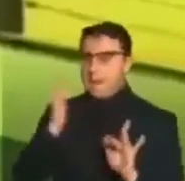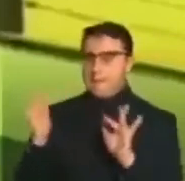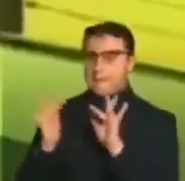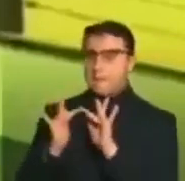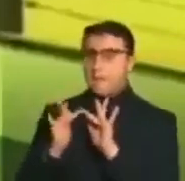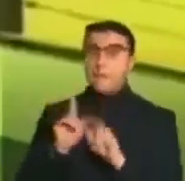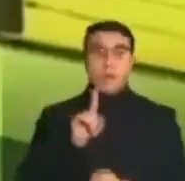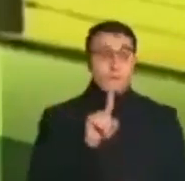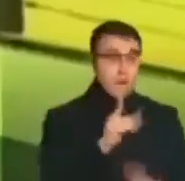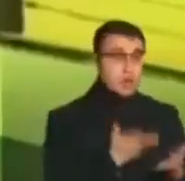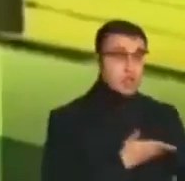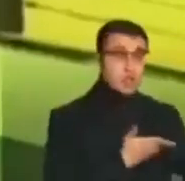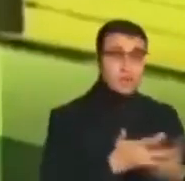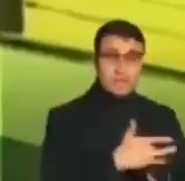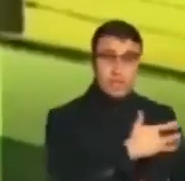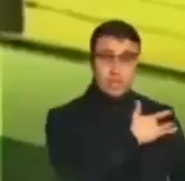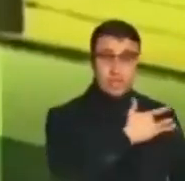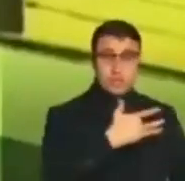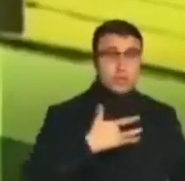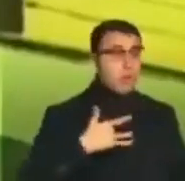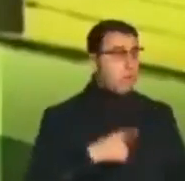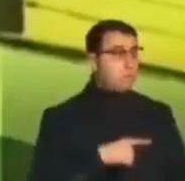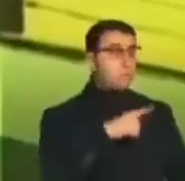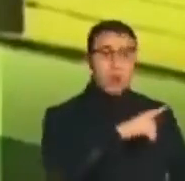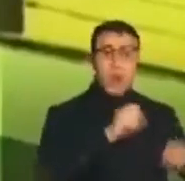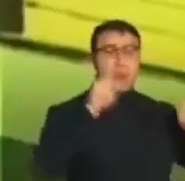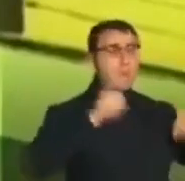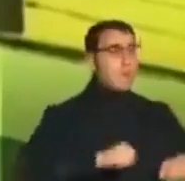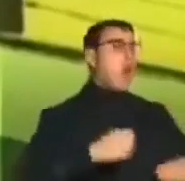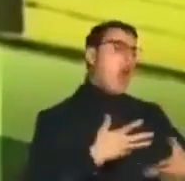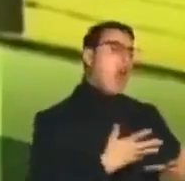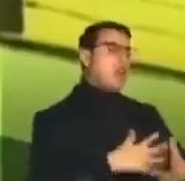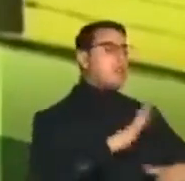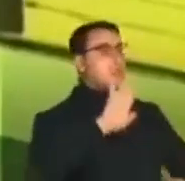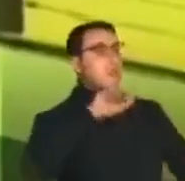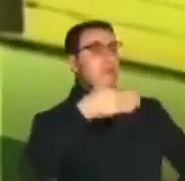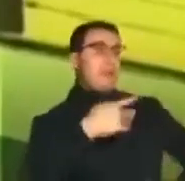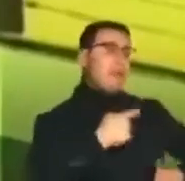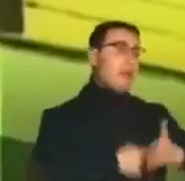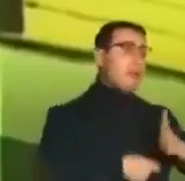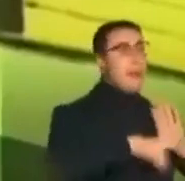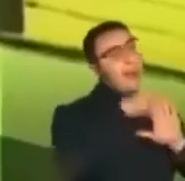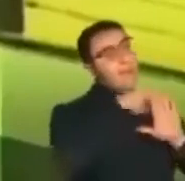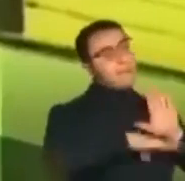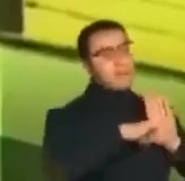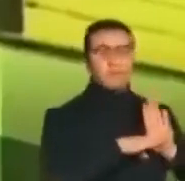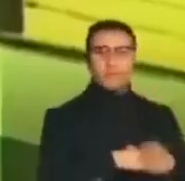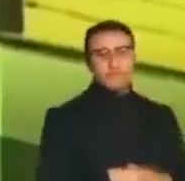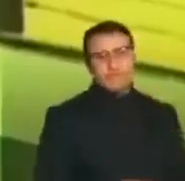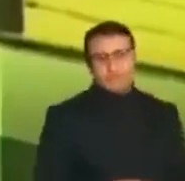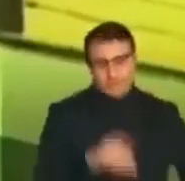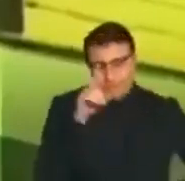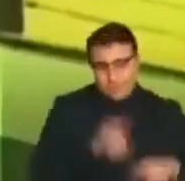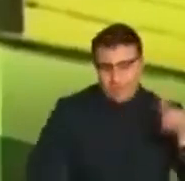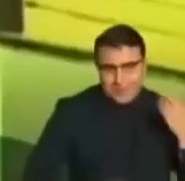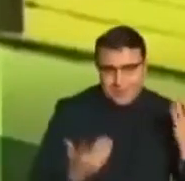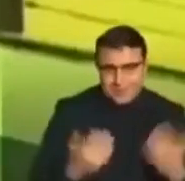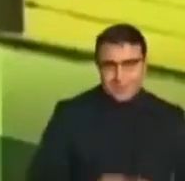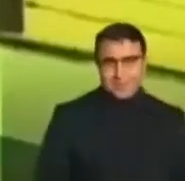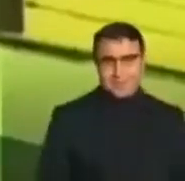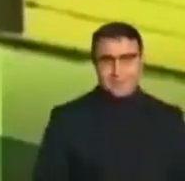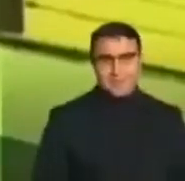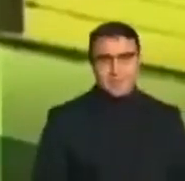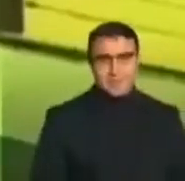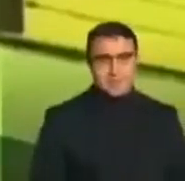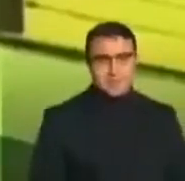el servicio de salud no puedes hacer eso. Si no lo compras,